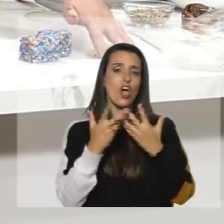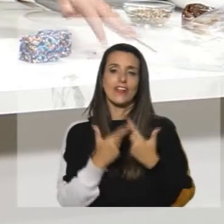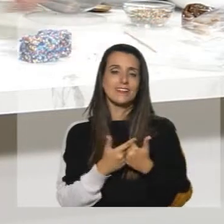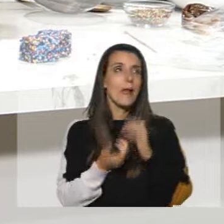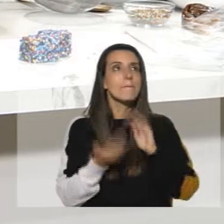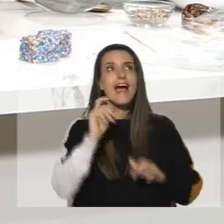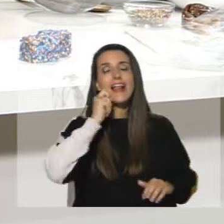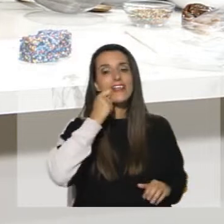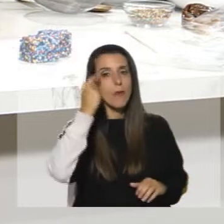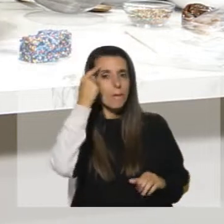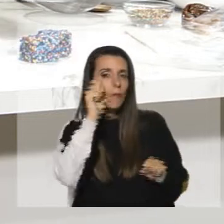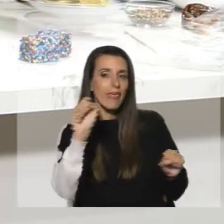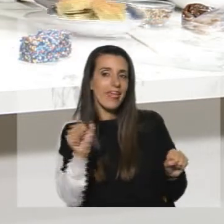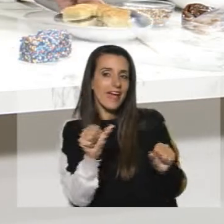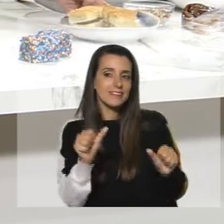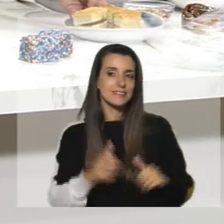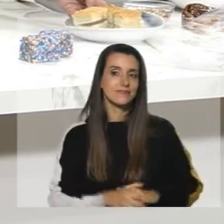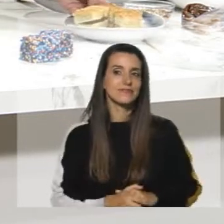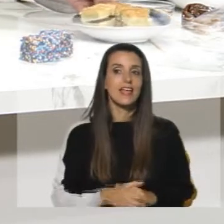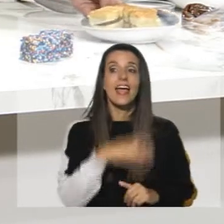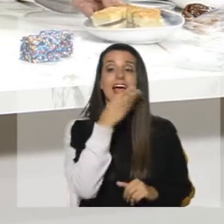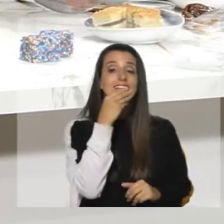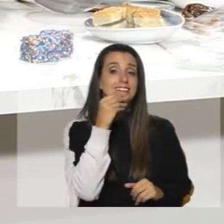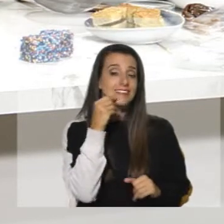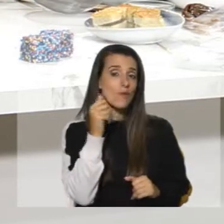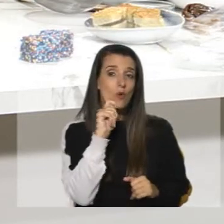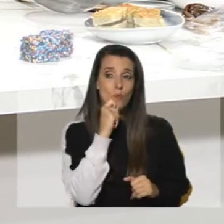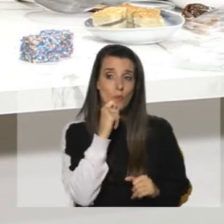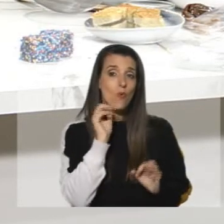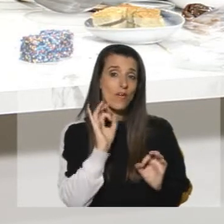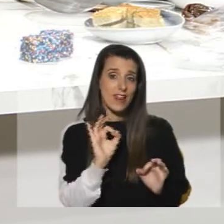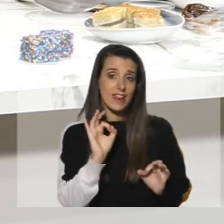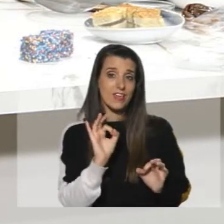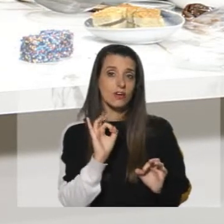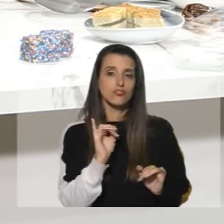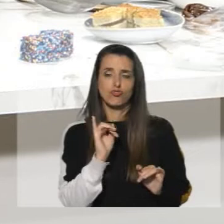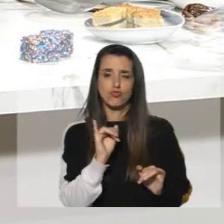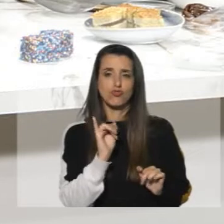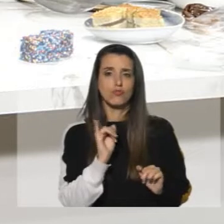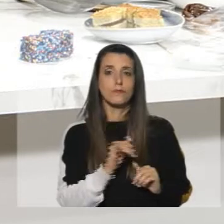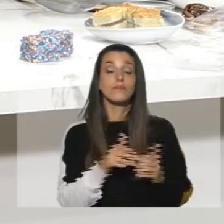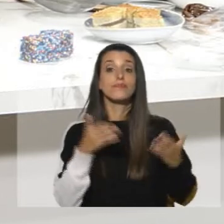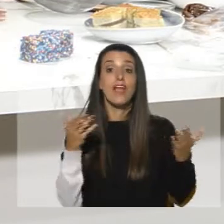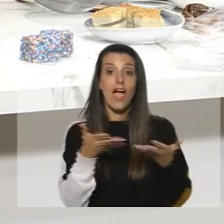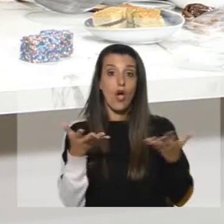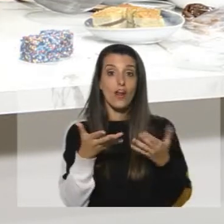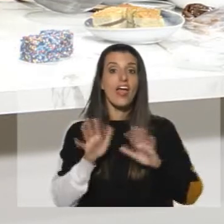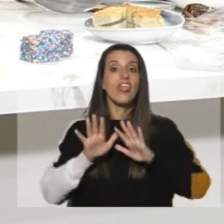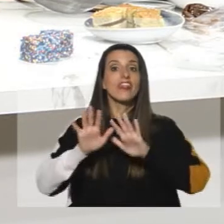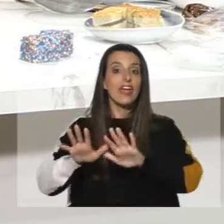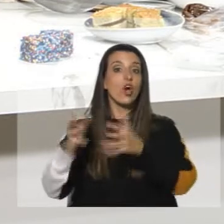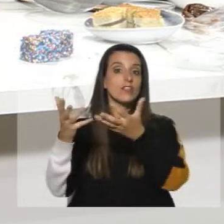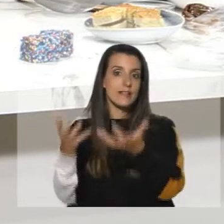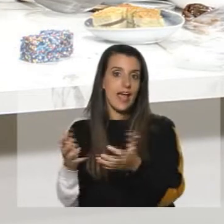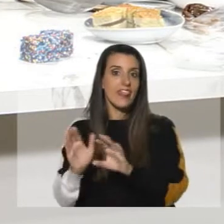más lindo y como les guste más. El sabor seguro va a estar delicioso porque esto tiene una pinta. Tiene pinta, tiene pinta. Acá lo voy a dejar secar. Bien.